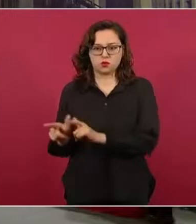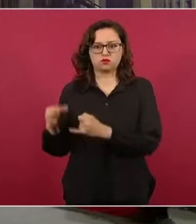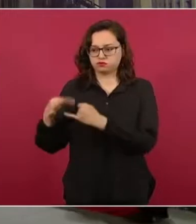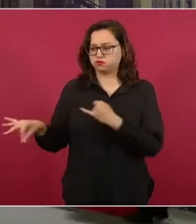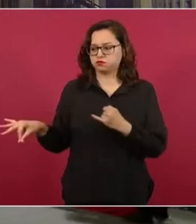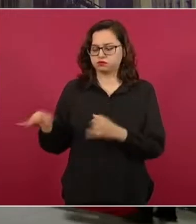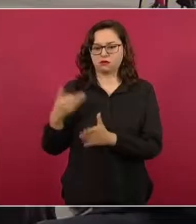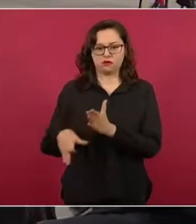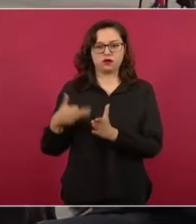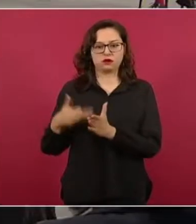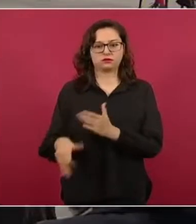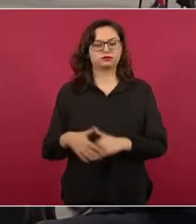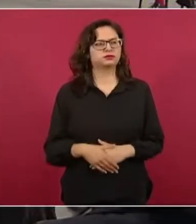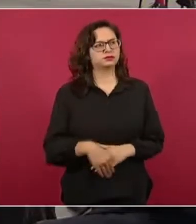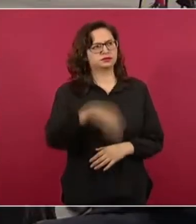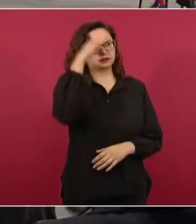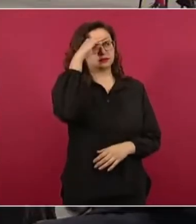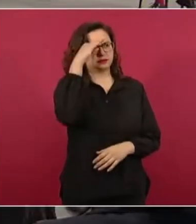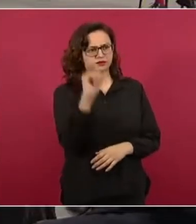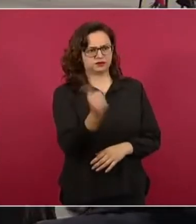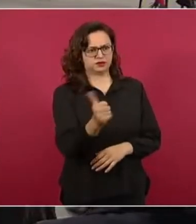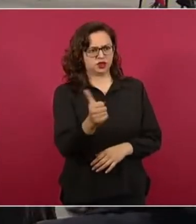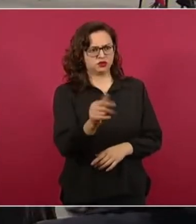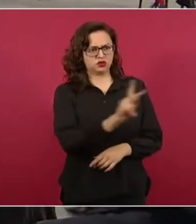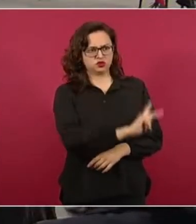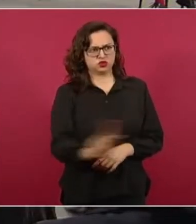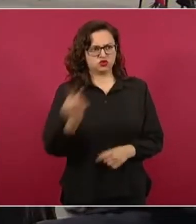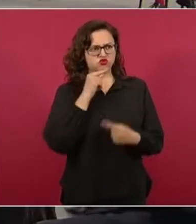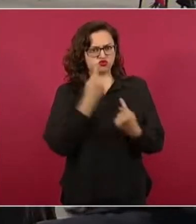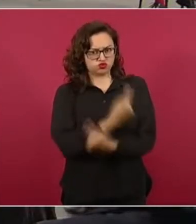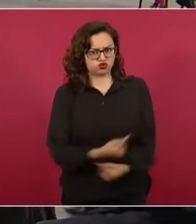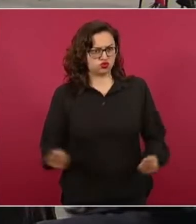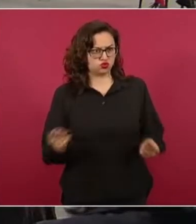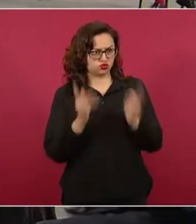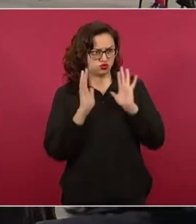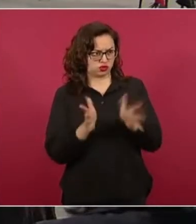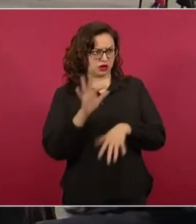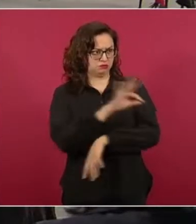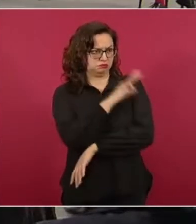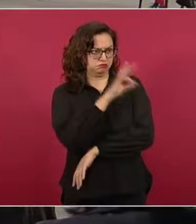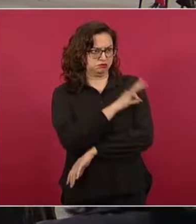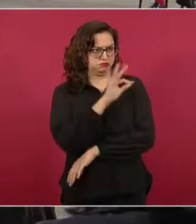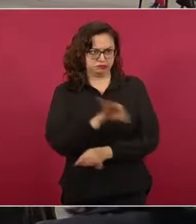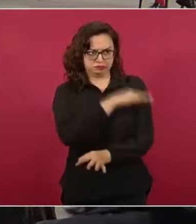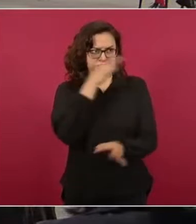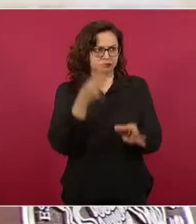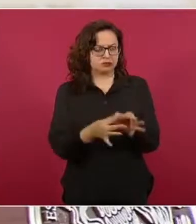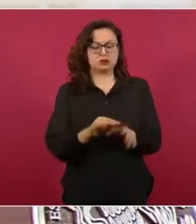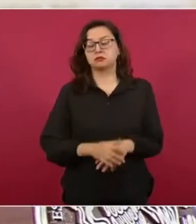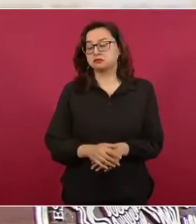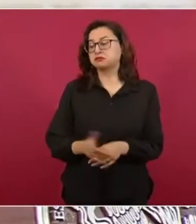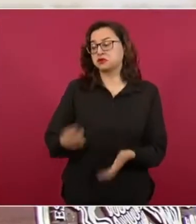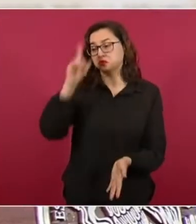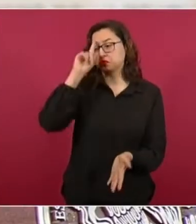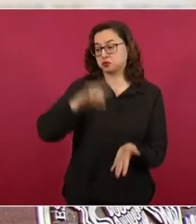¿Tienen pensado que en agosto ya estén vacunados todos los menores? Es posible, porque ya vamos a contar con las